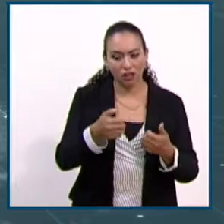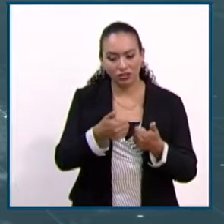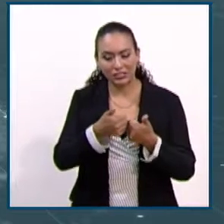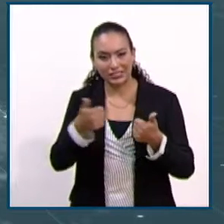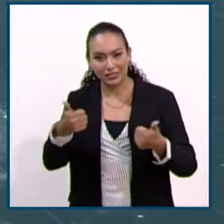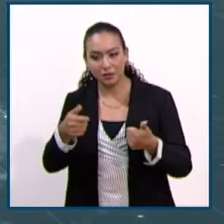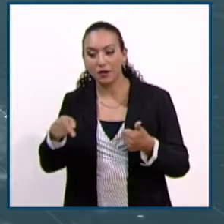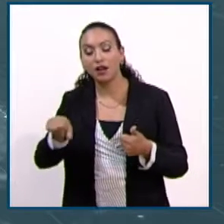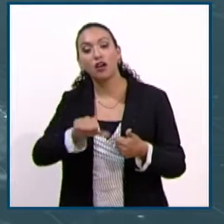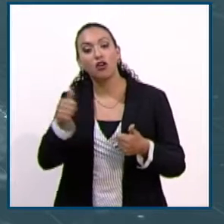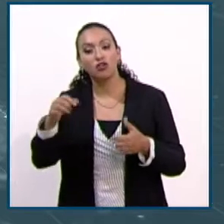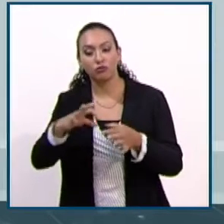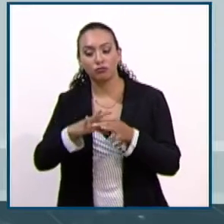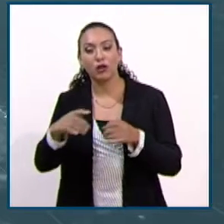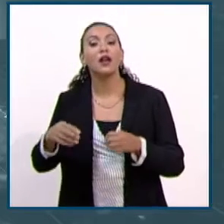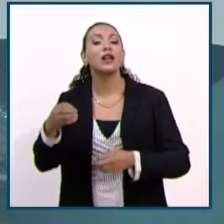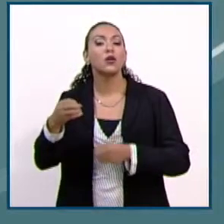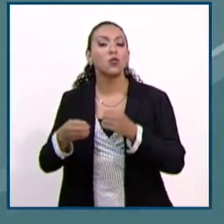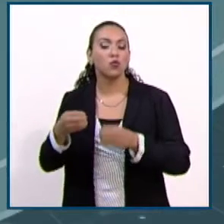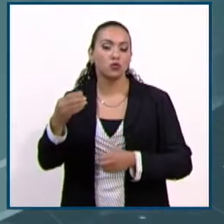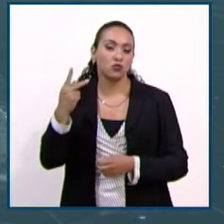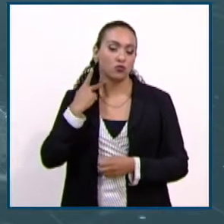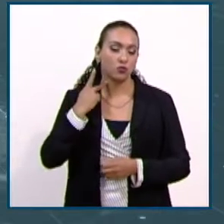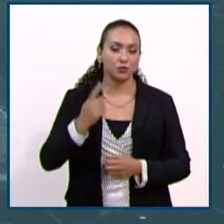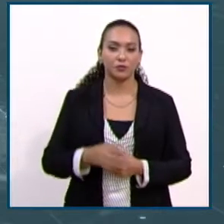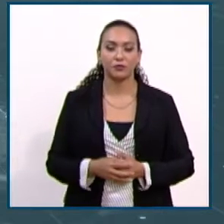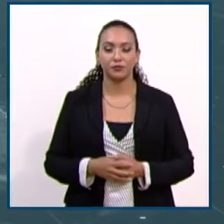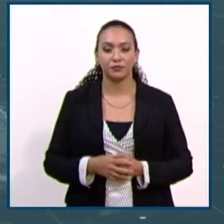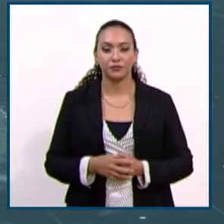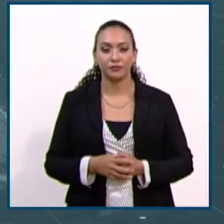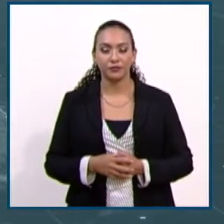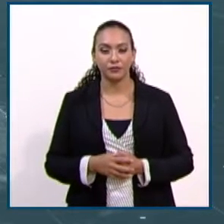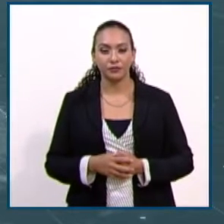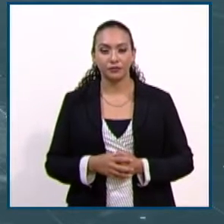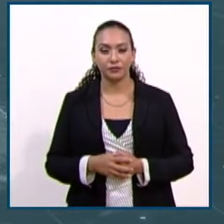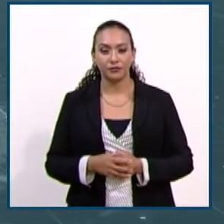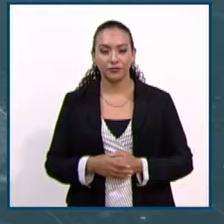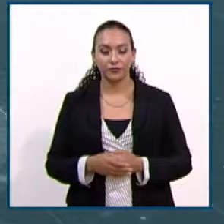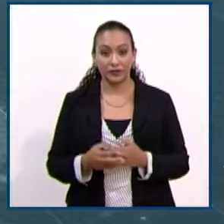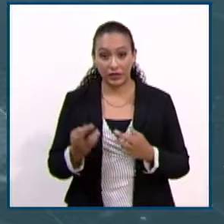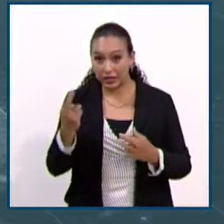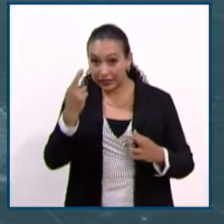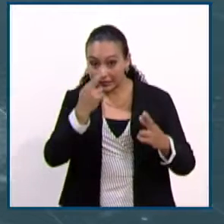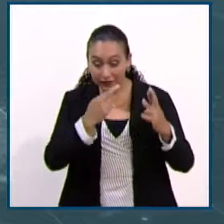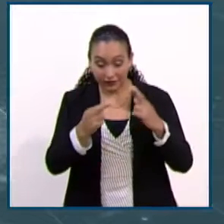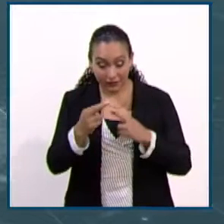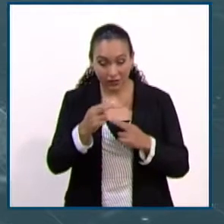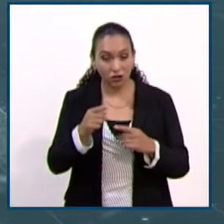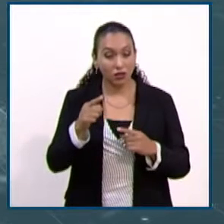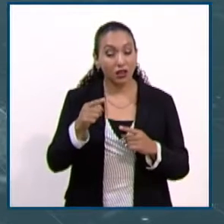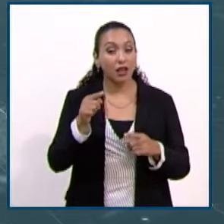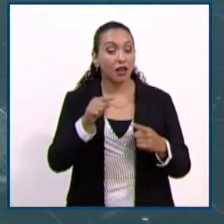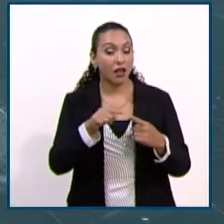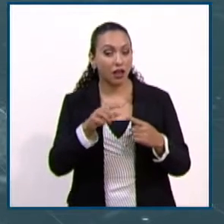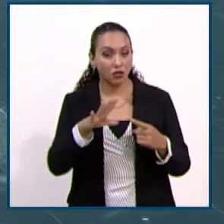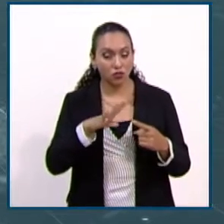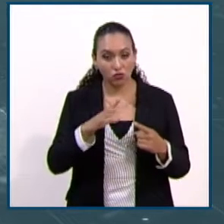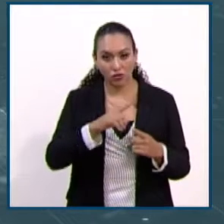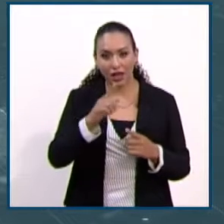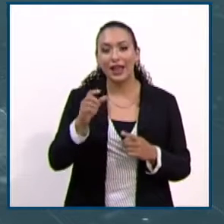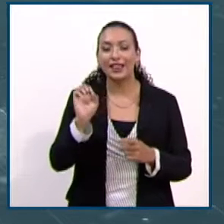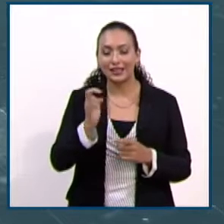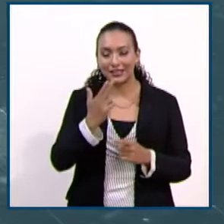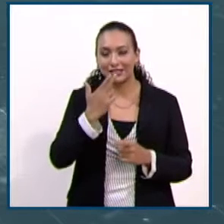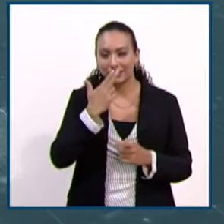público vinculado a juicio político. Por resultar desproporcionada, la primera sala invalidó disposición de